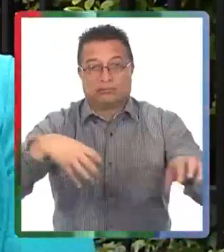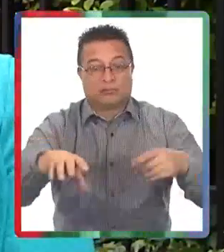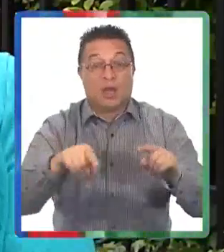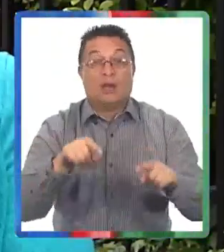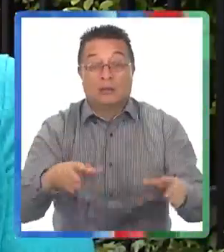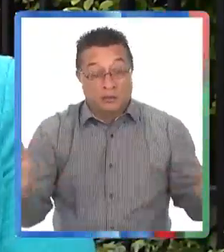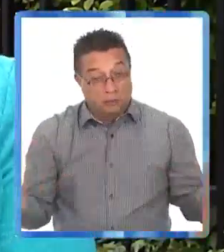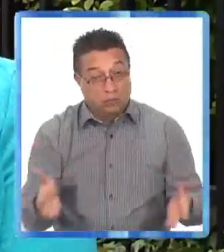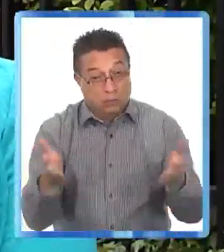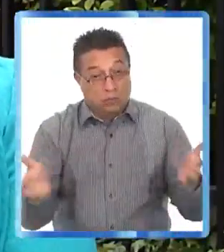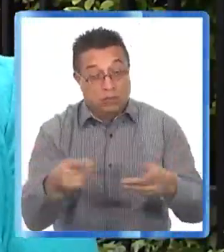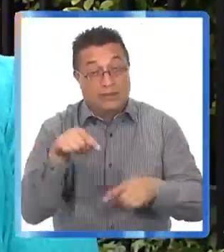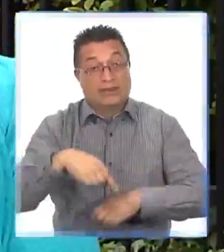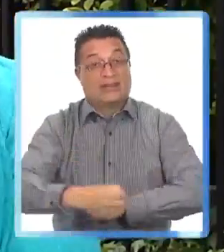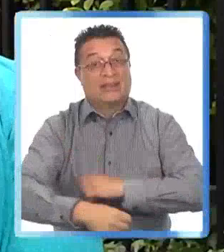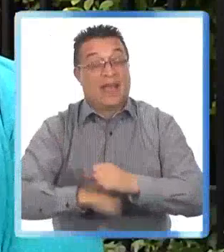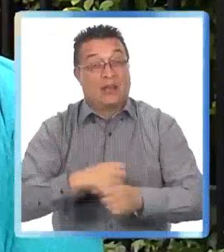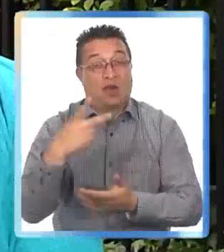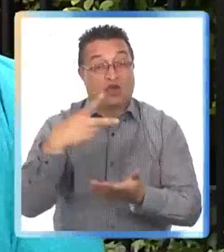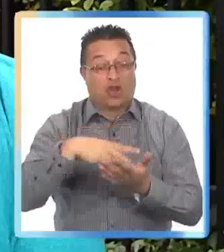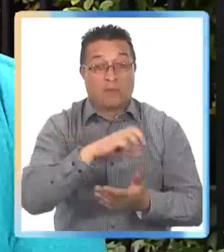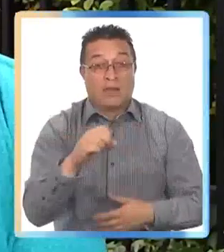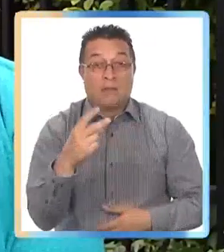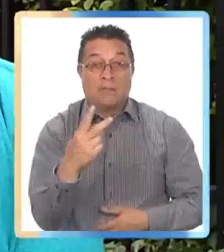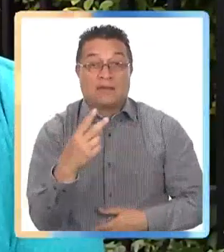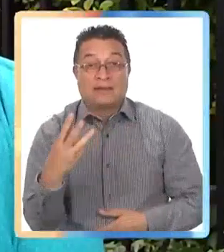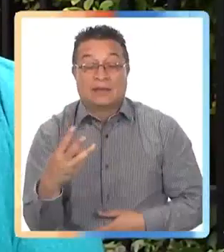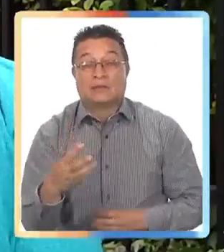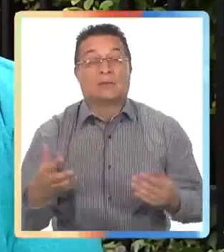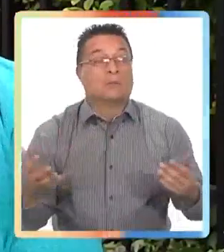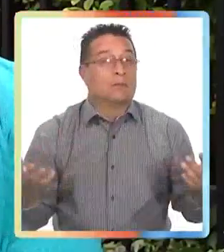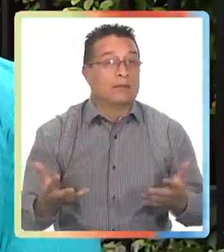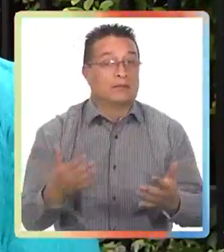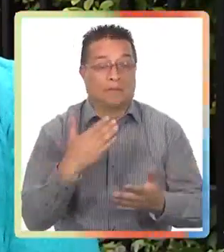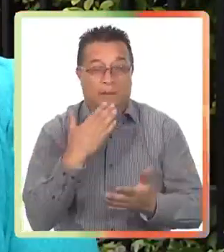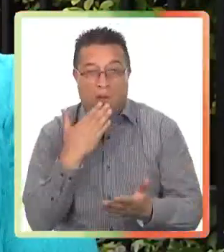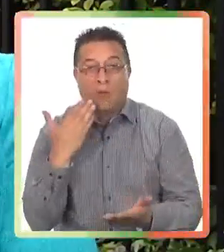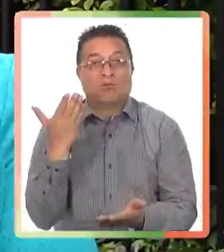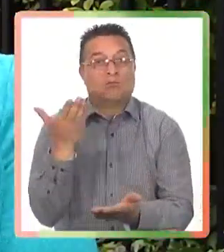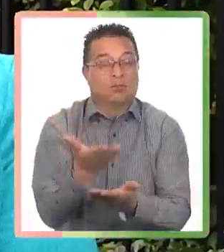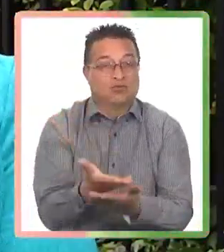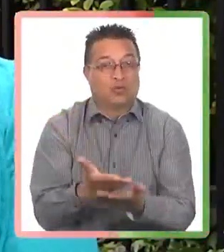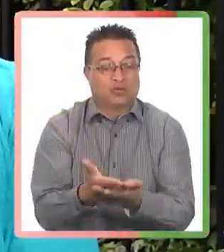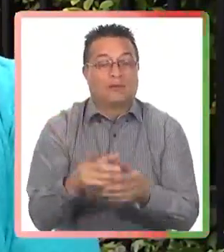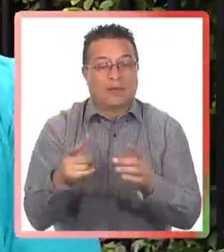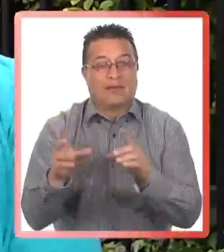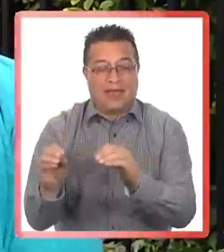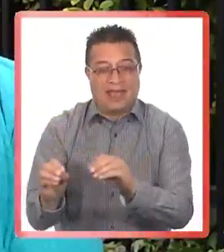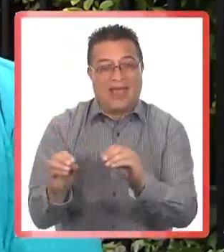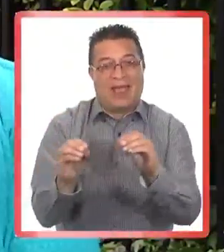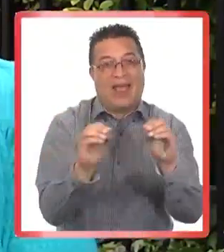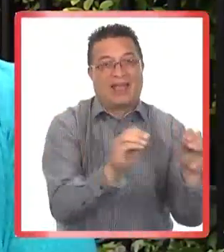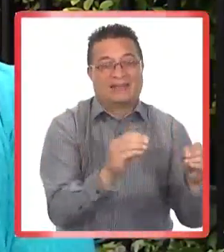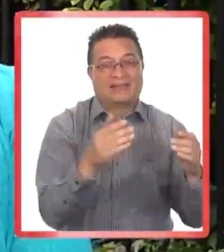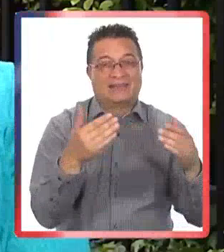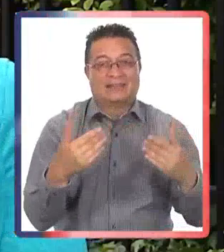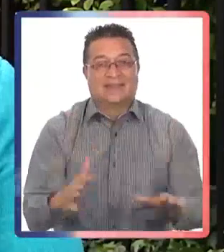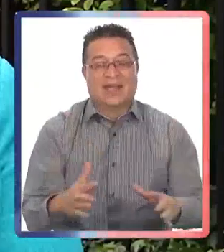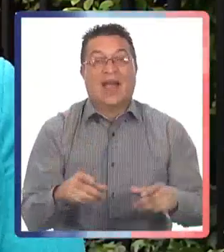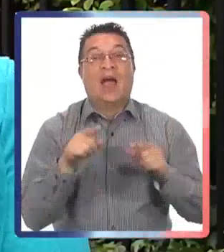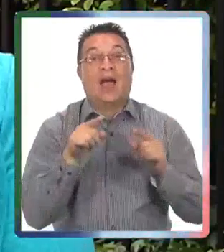como realce que estamos dando este año 2023 principalmente es que las postulaciones se han